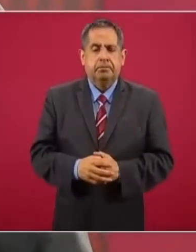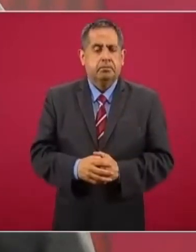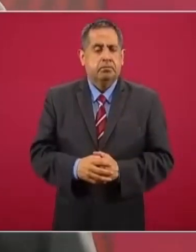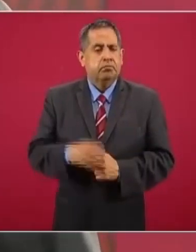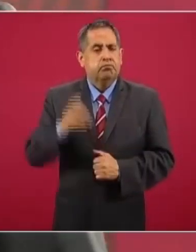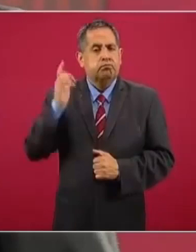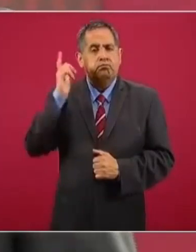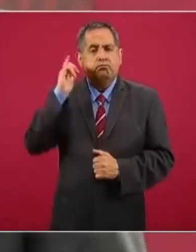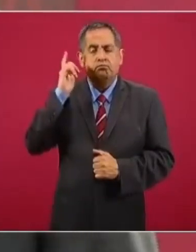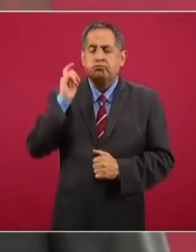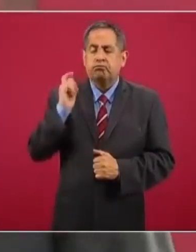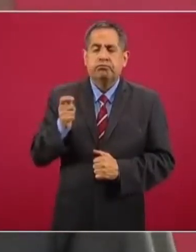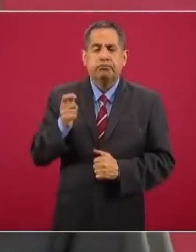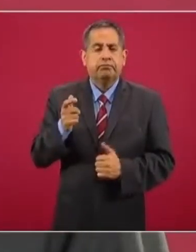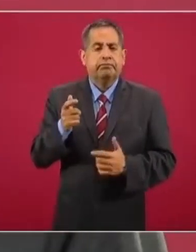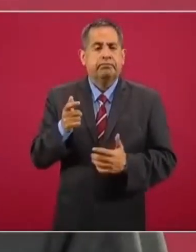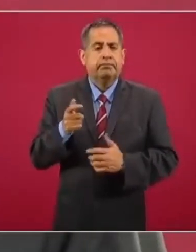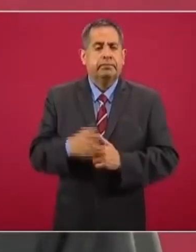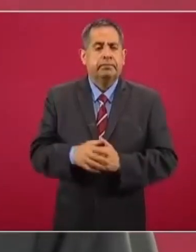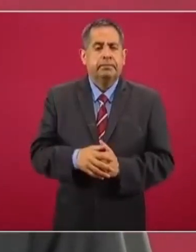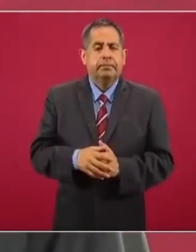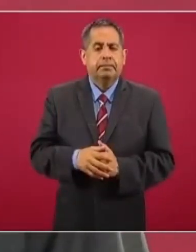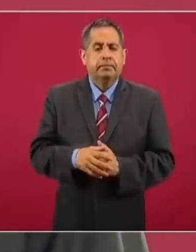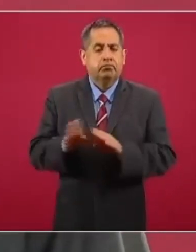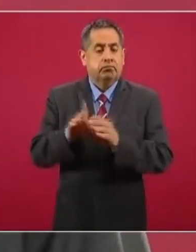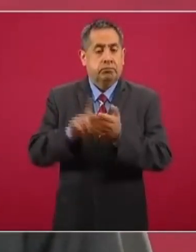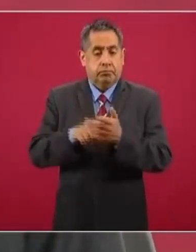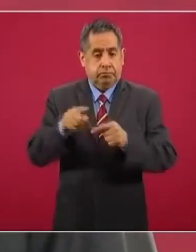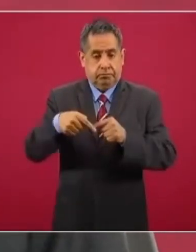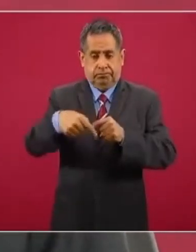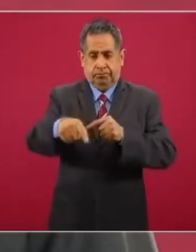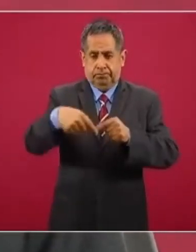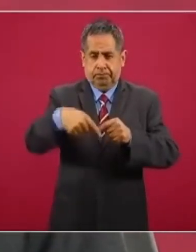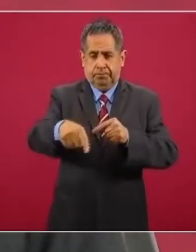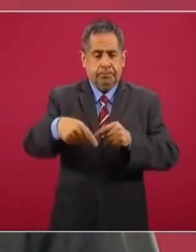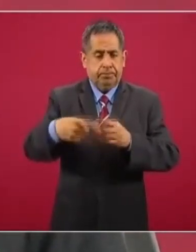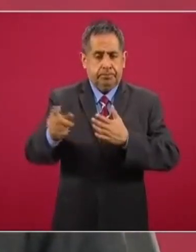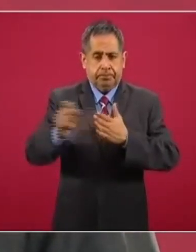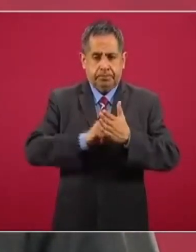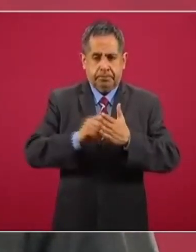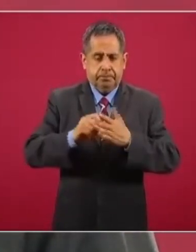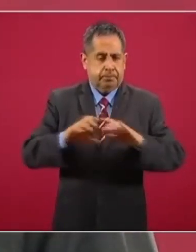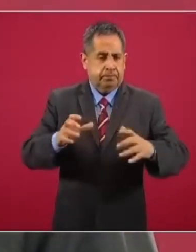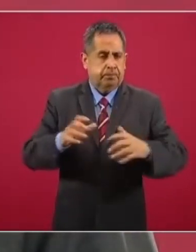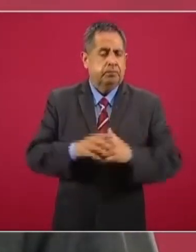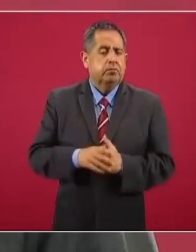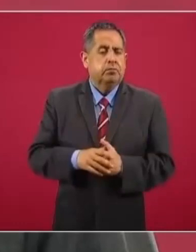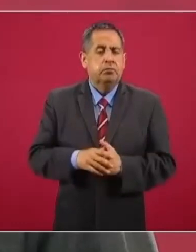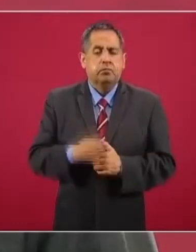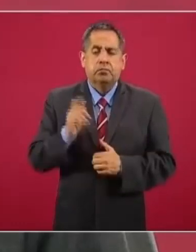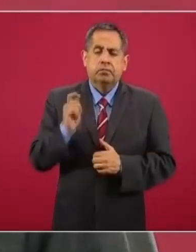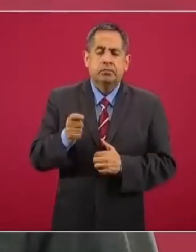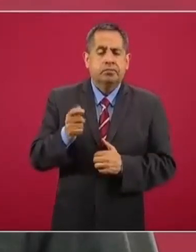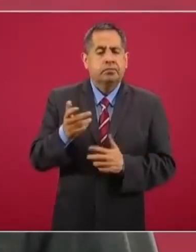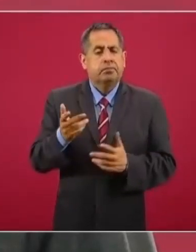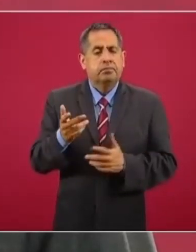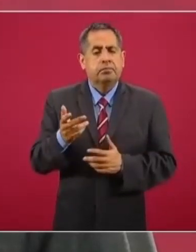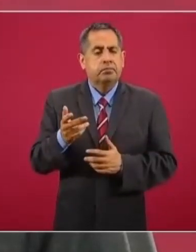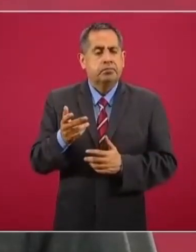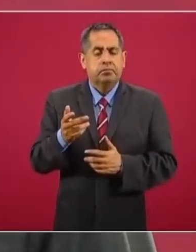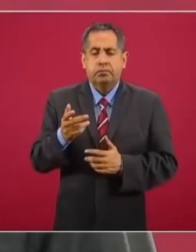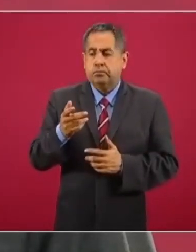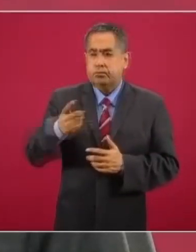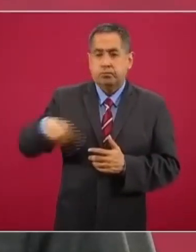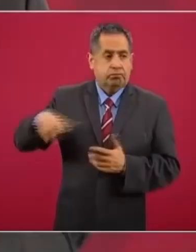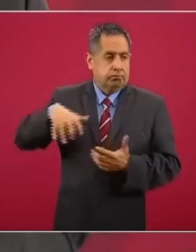Esperemos que para finales del mes ya se hayan entregado todos